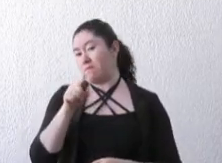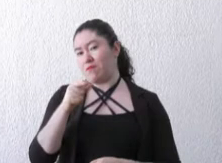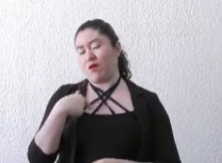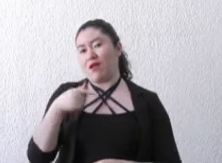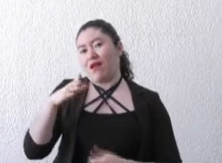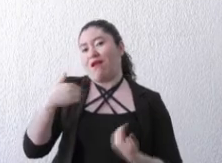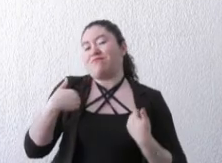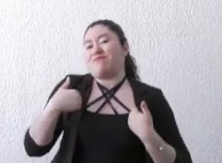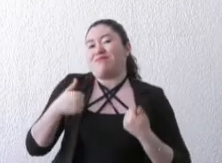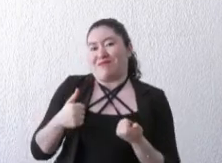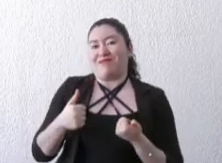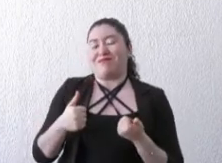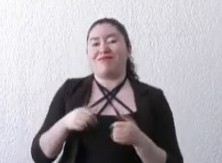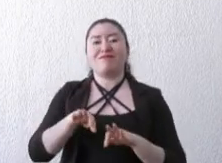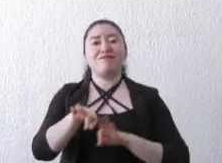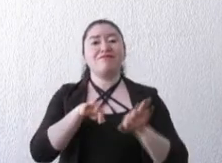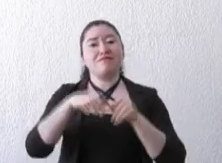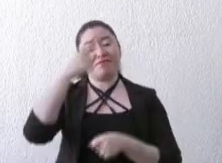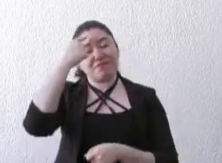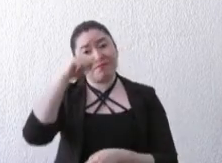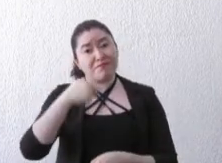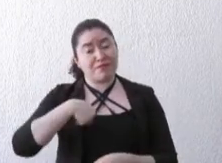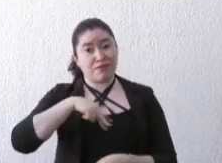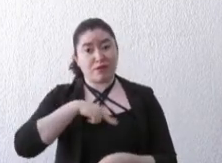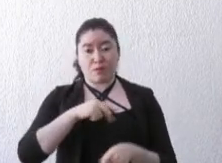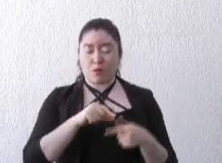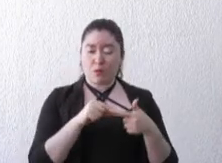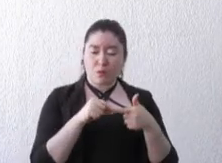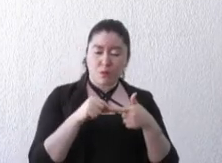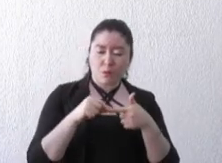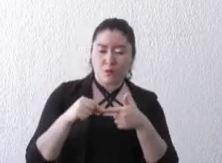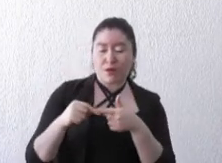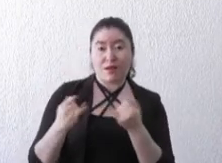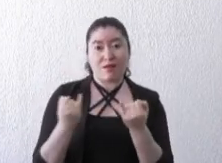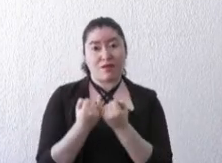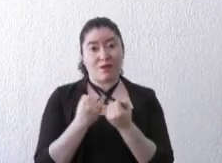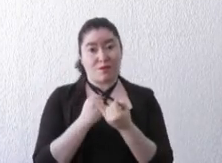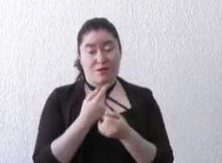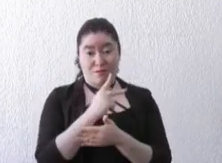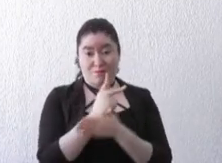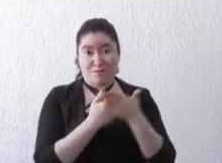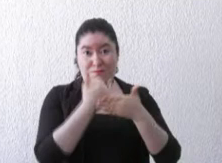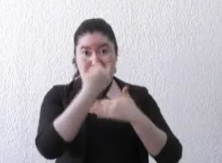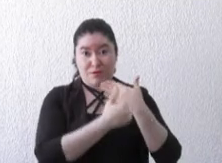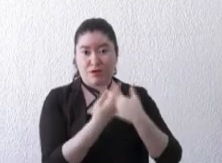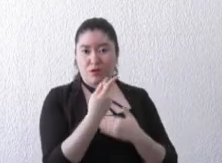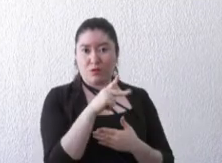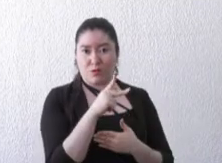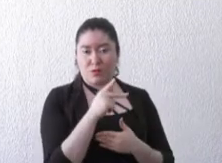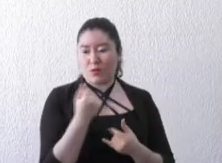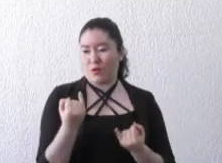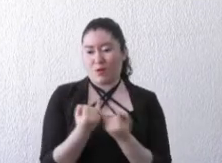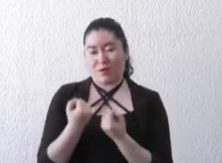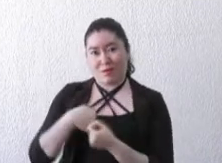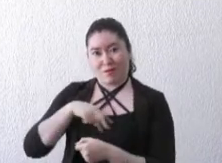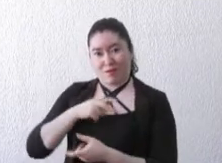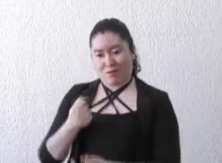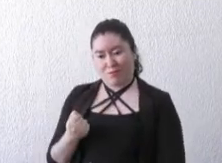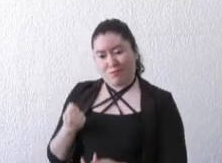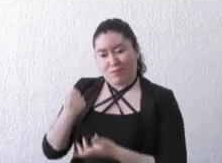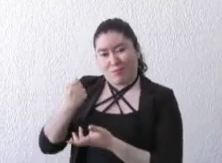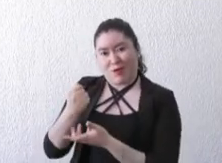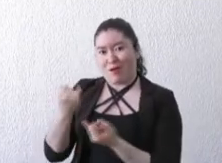trabajo para llevarnos y poder adecuar el proyecto que tenía a nuestros recursos y a nuestros